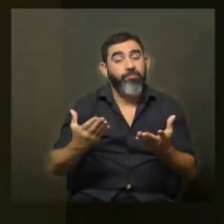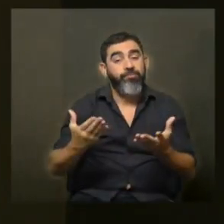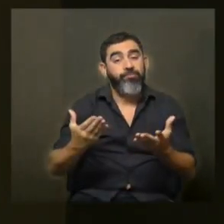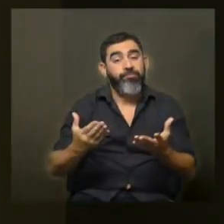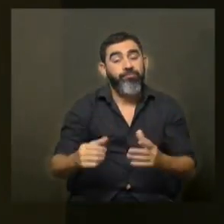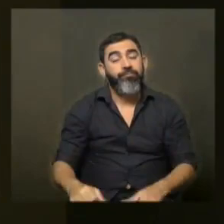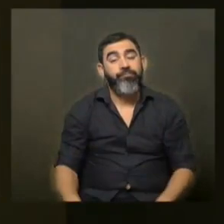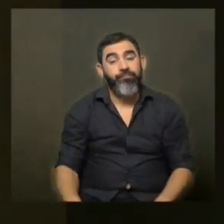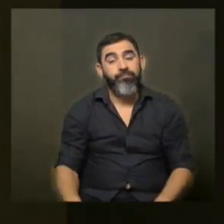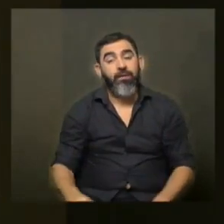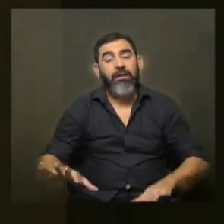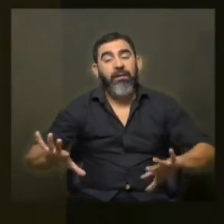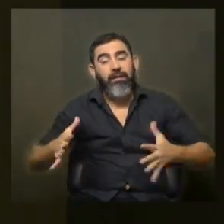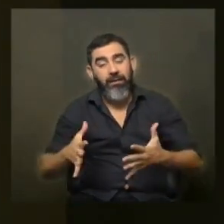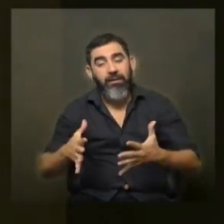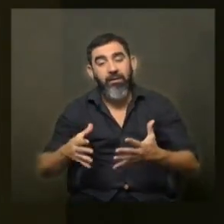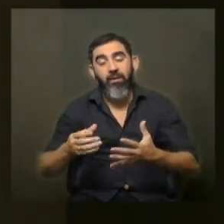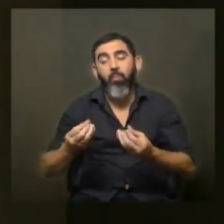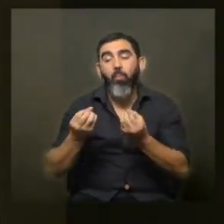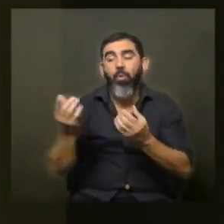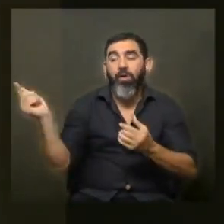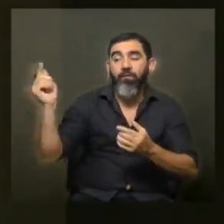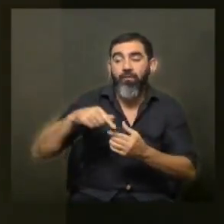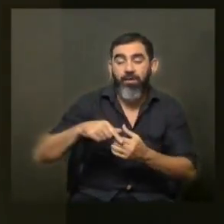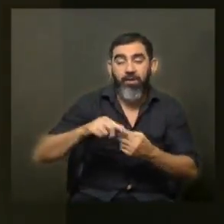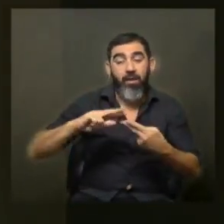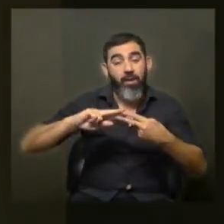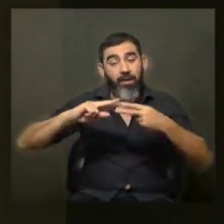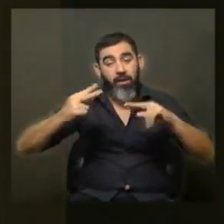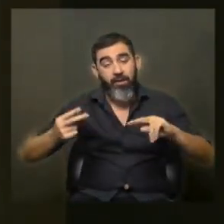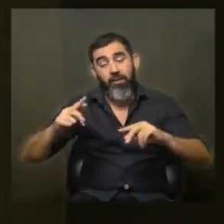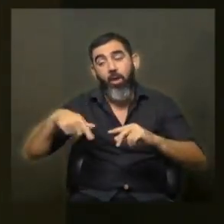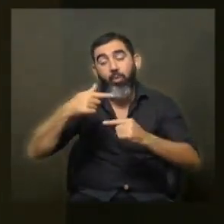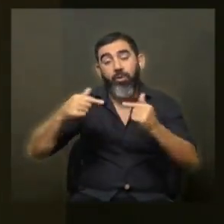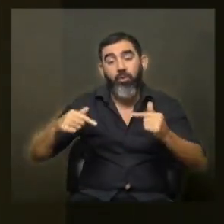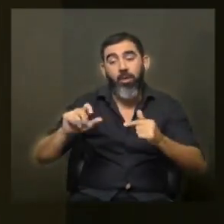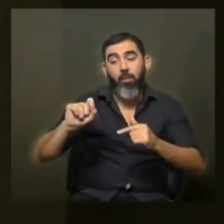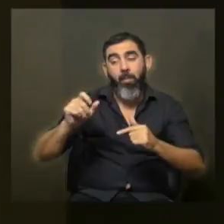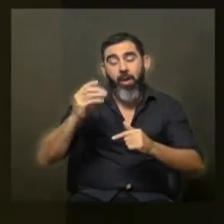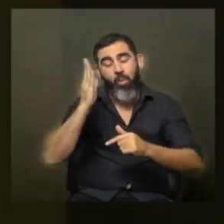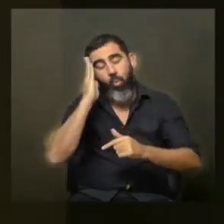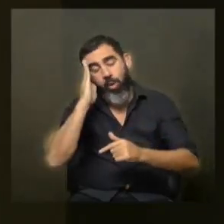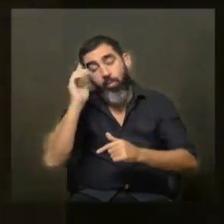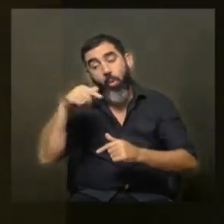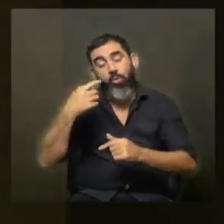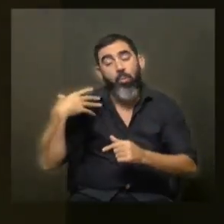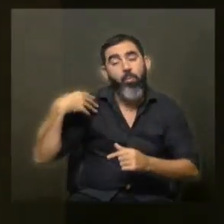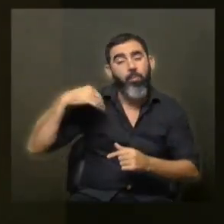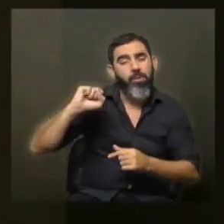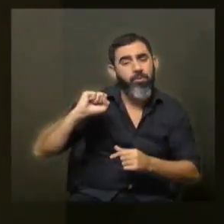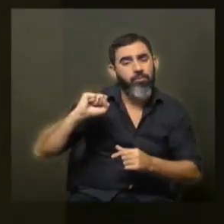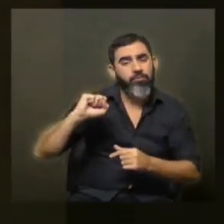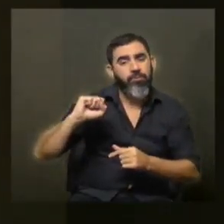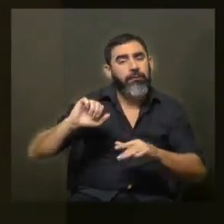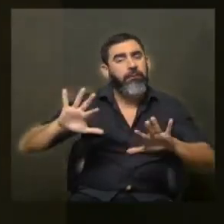vimos qué es el sonambulismo, cuáles son las causas, hay causas genéticas, hay causas del mal dormir, pero otro de los mitos quizás del sonambulismo es